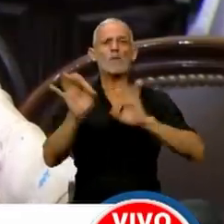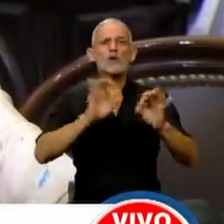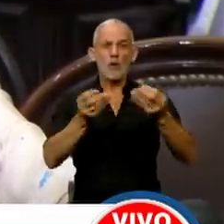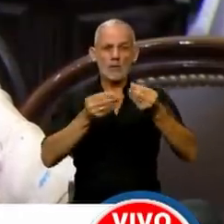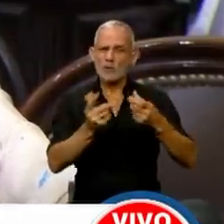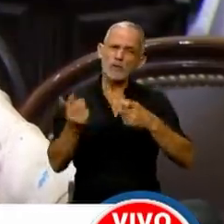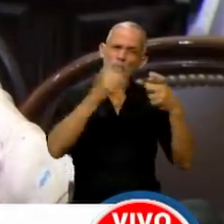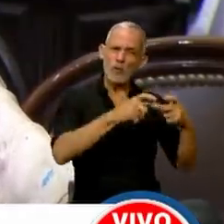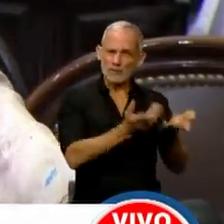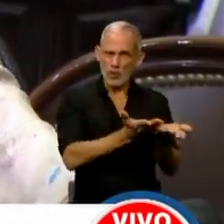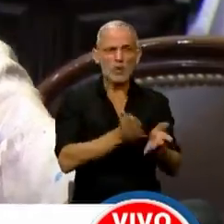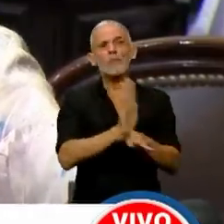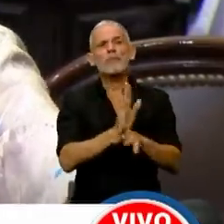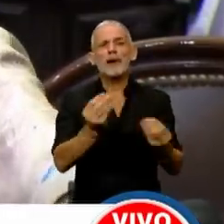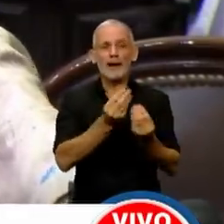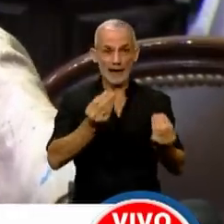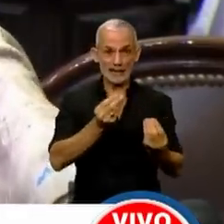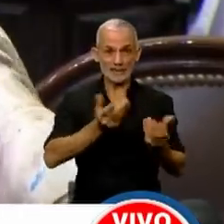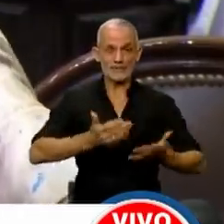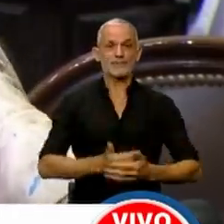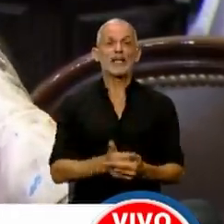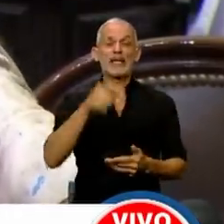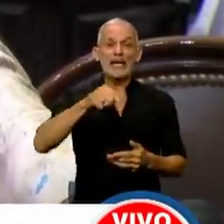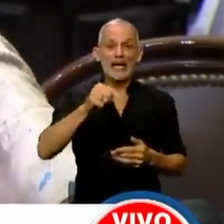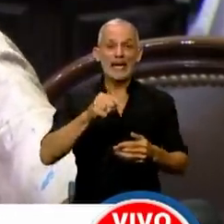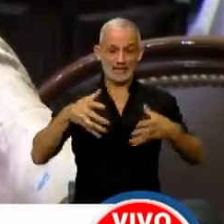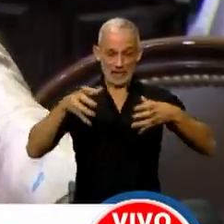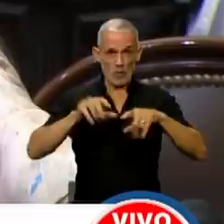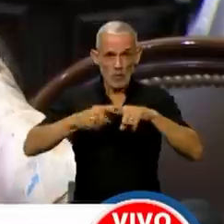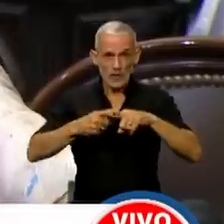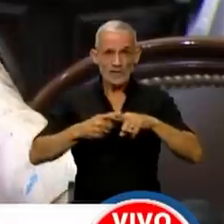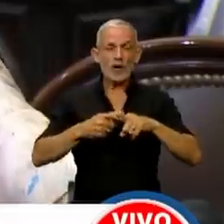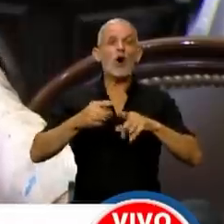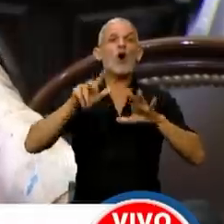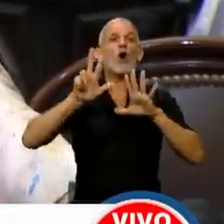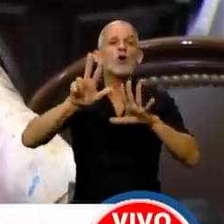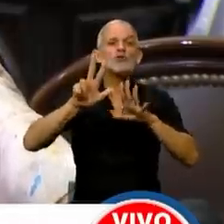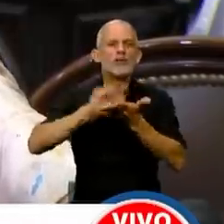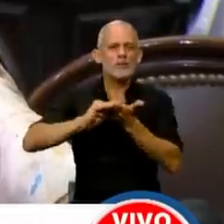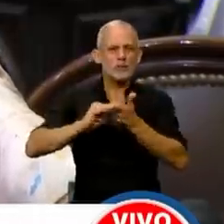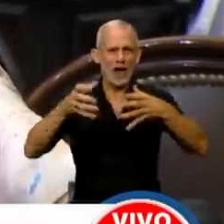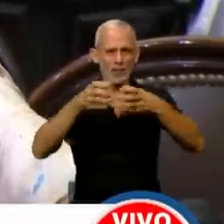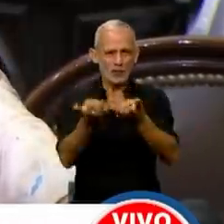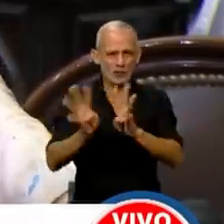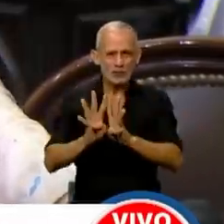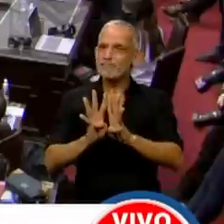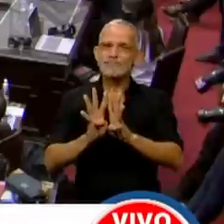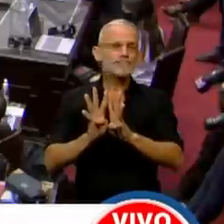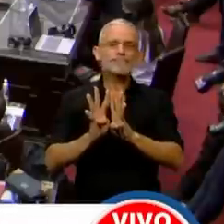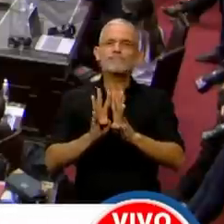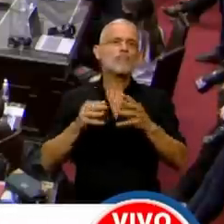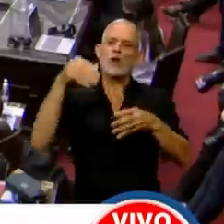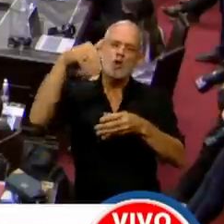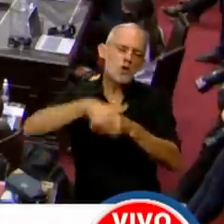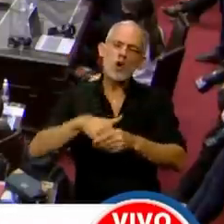de presupuesto. Significa que este interbloque de 8 diputados no va